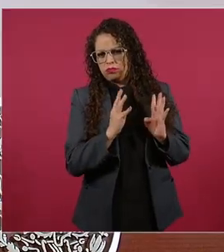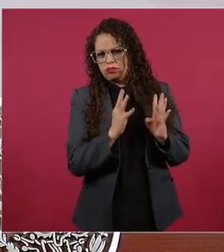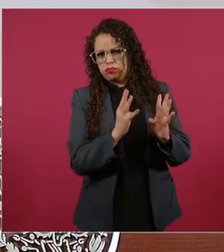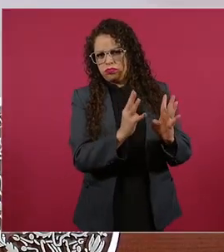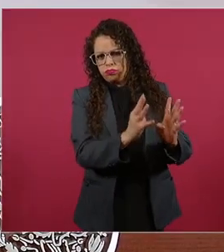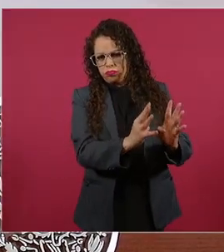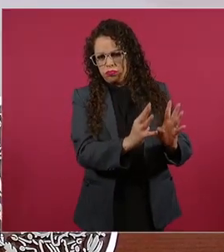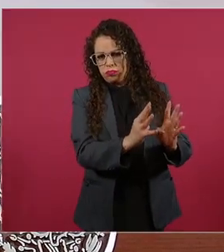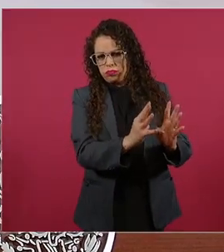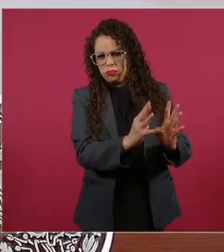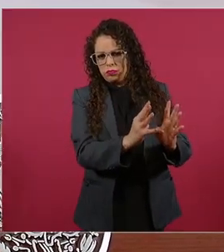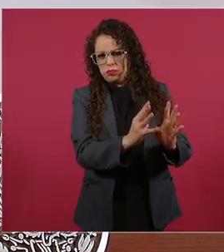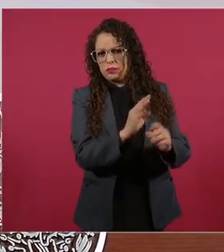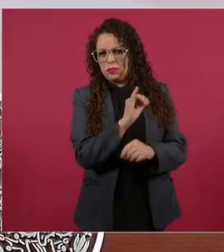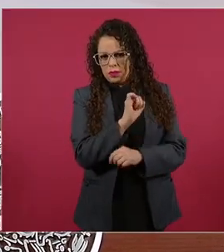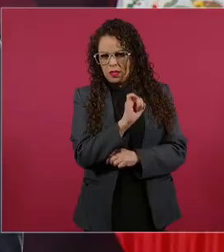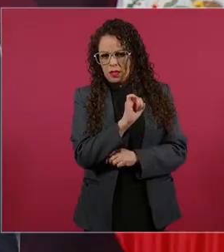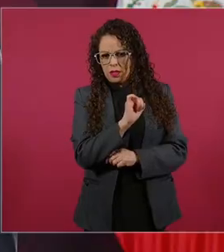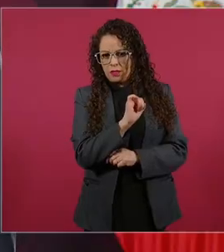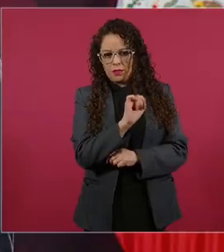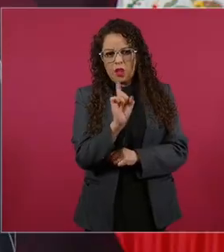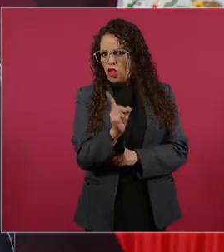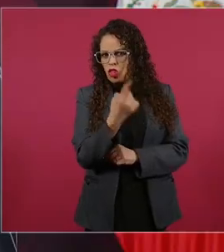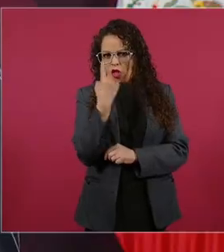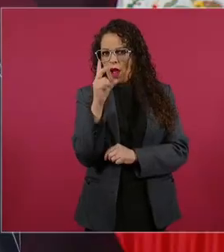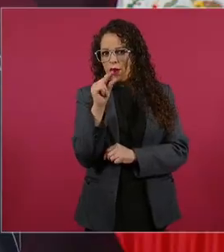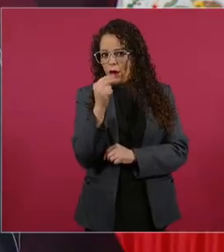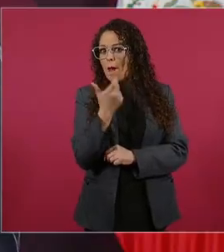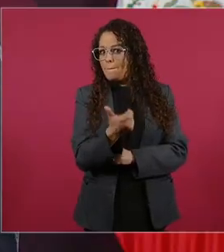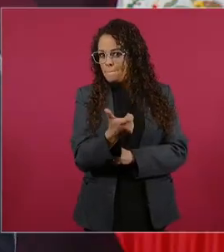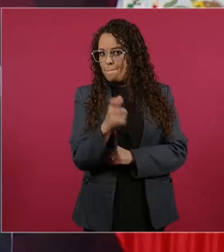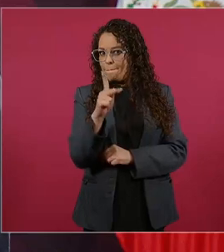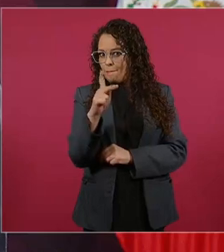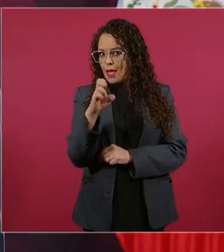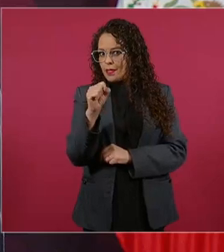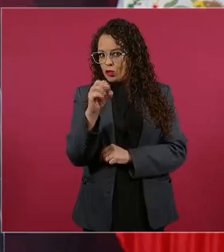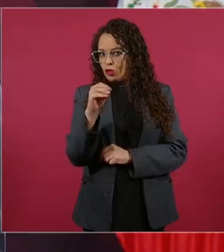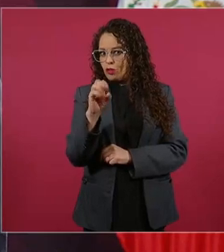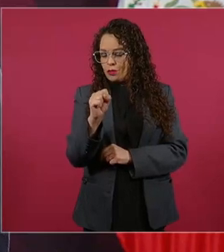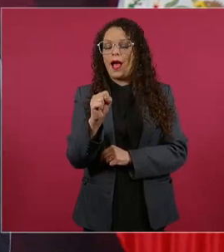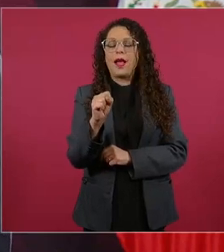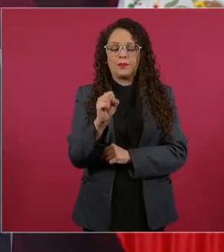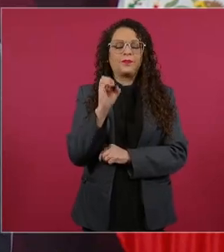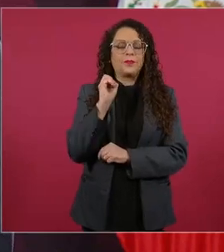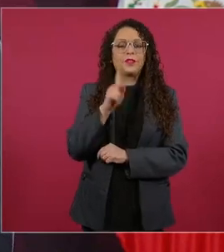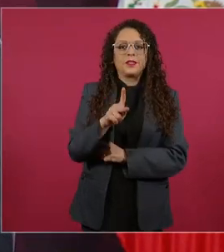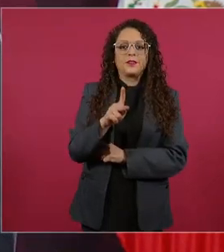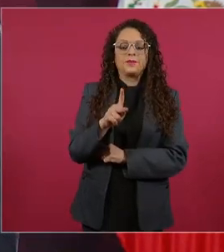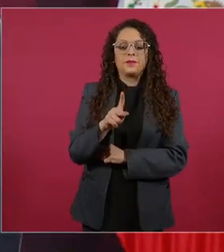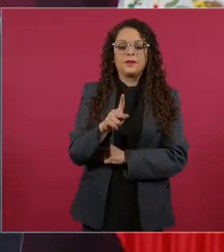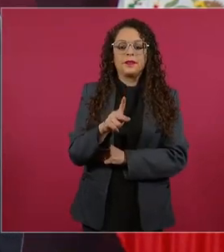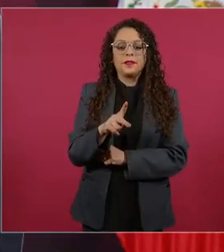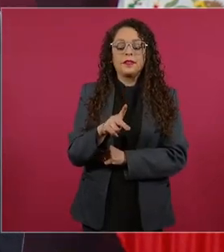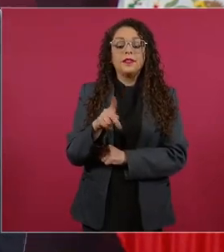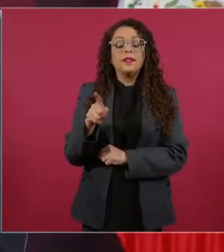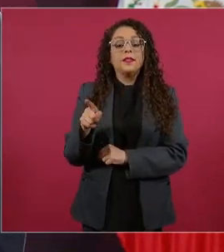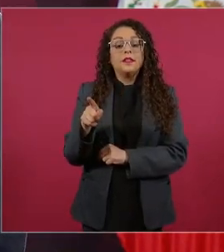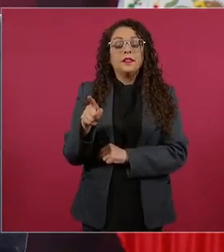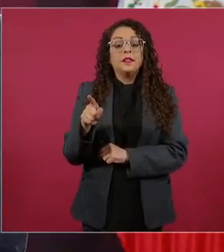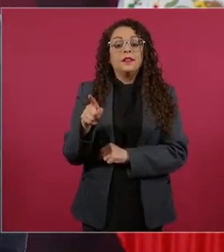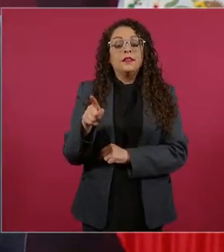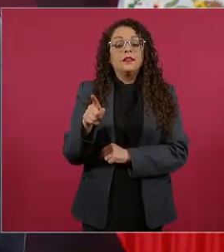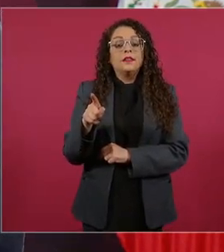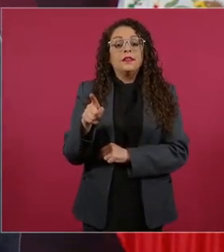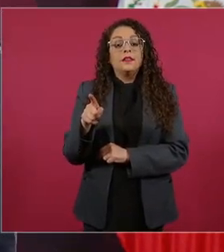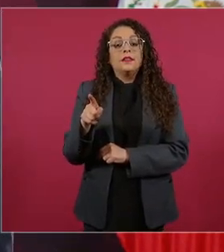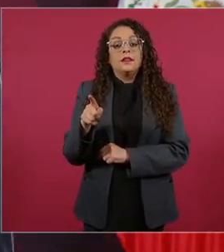Del bordo. Sí, no dije dólares, dije pesos. Y porque luego nos fuimos